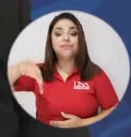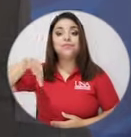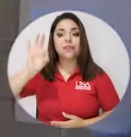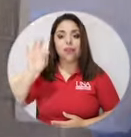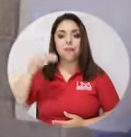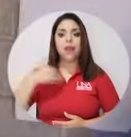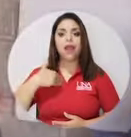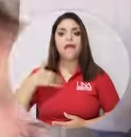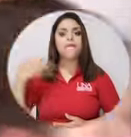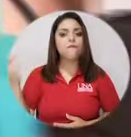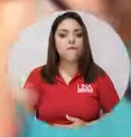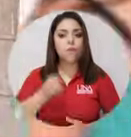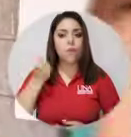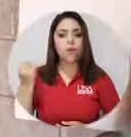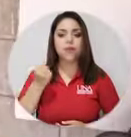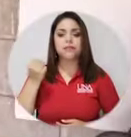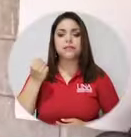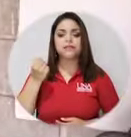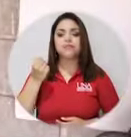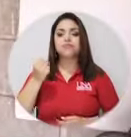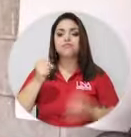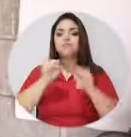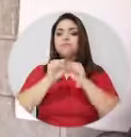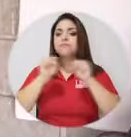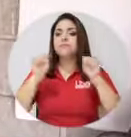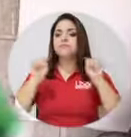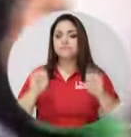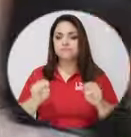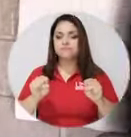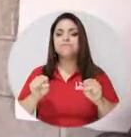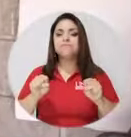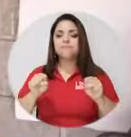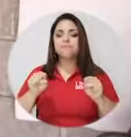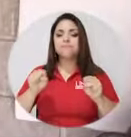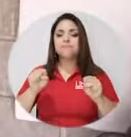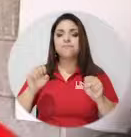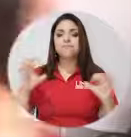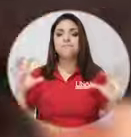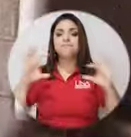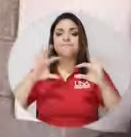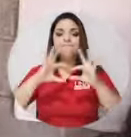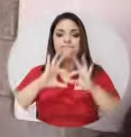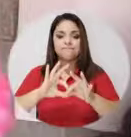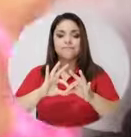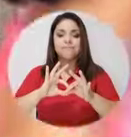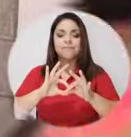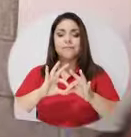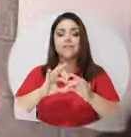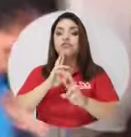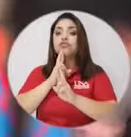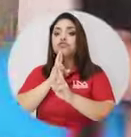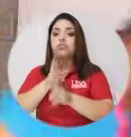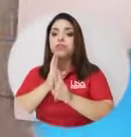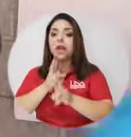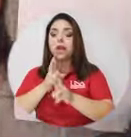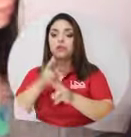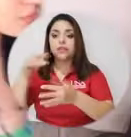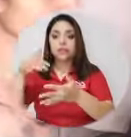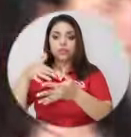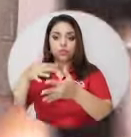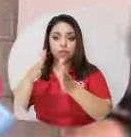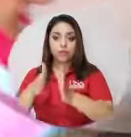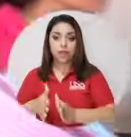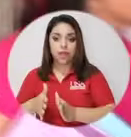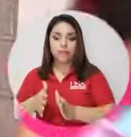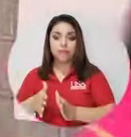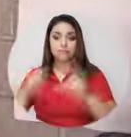una fuerte y sistemática correlación entre los resultados que los estudiantes obtienen en